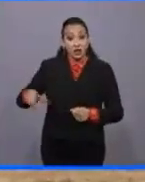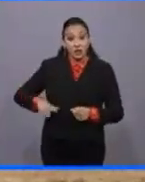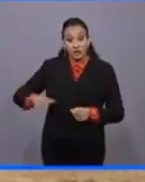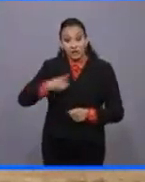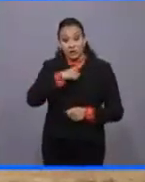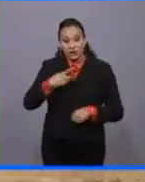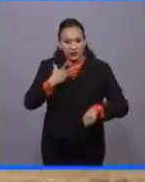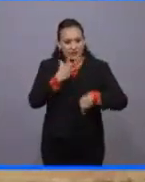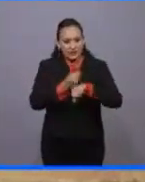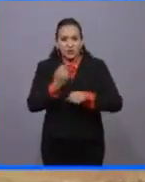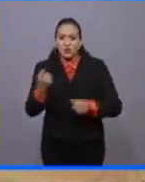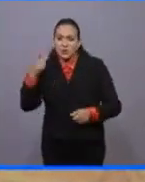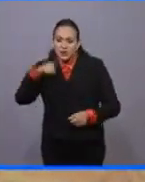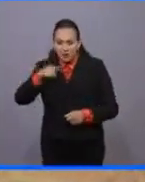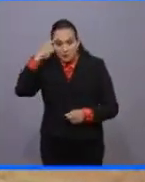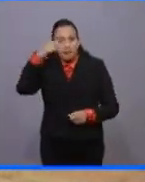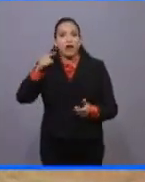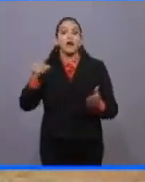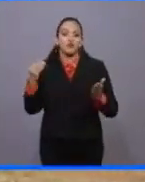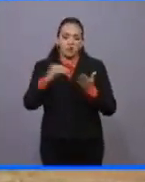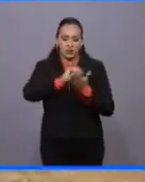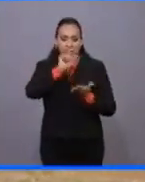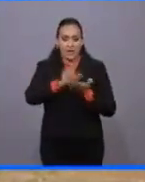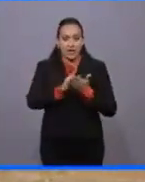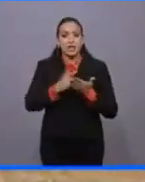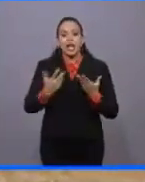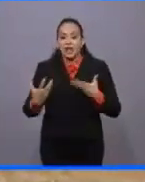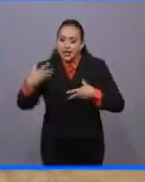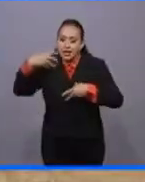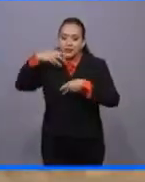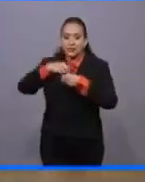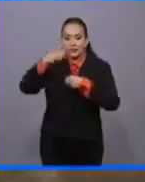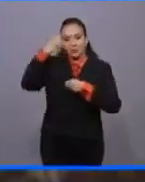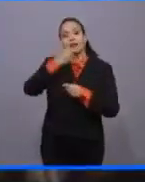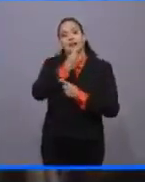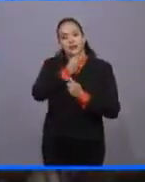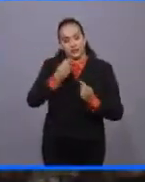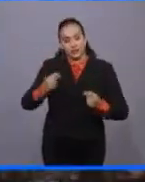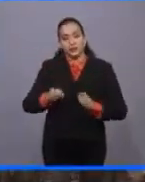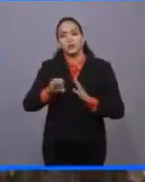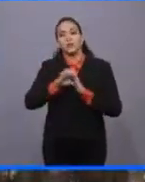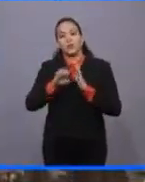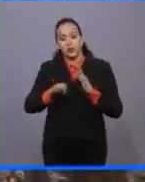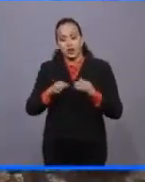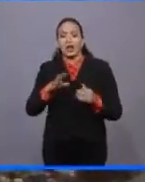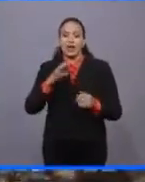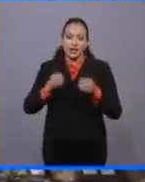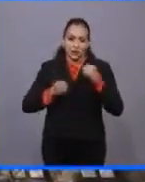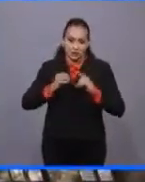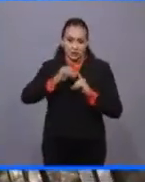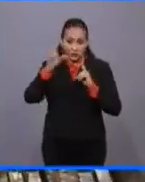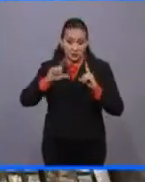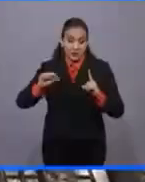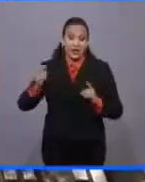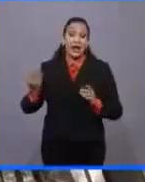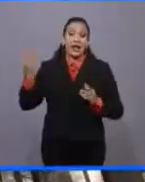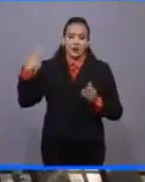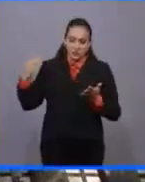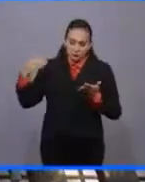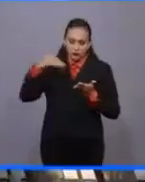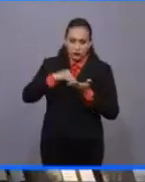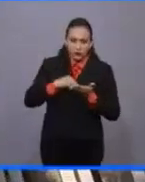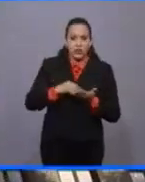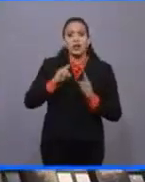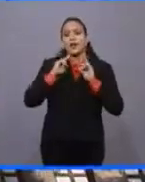debe adoptar medidas adicionales y enfoques inclusivos para las infancias, tal como lo estableció la Suprema Corte, destacó